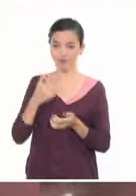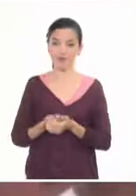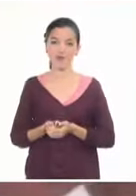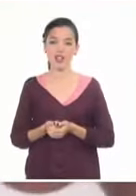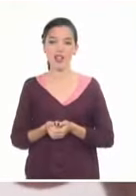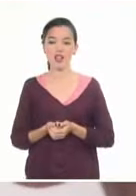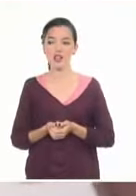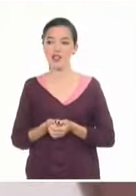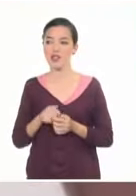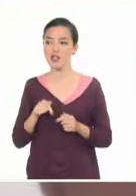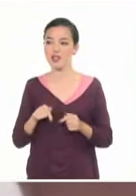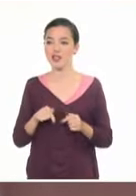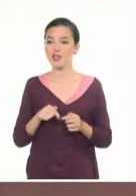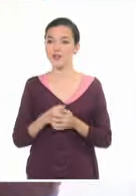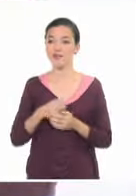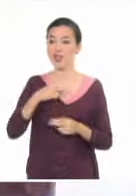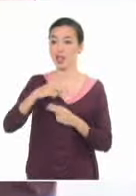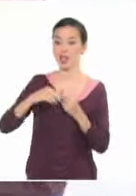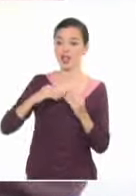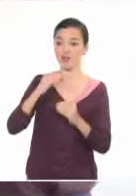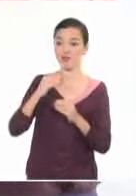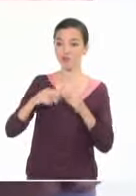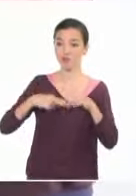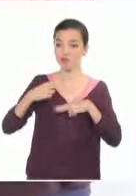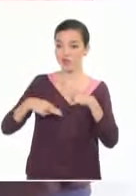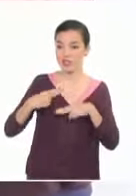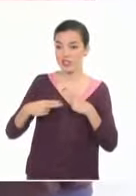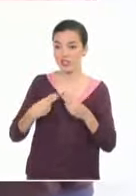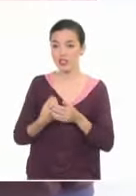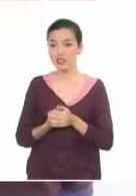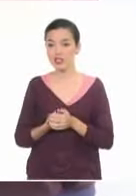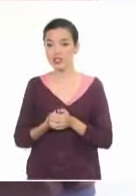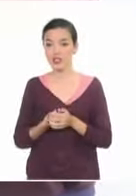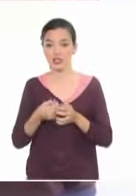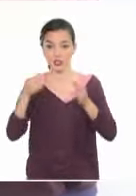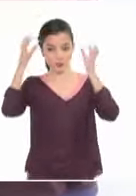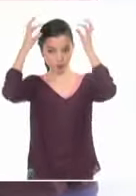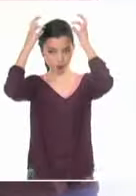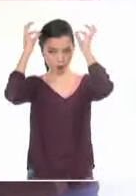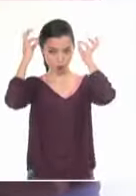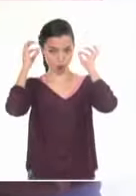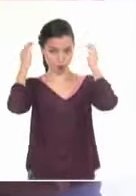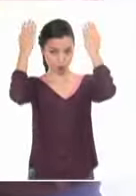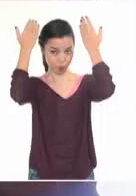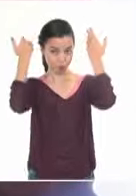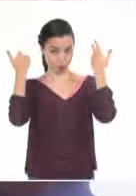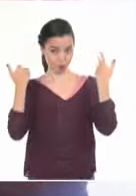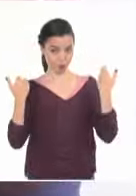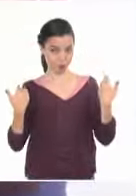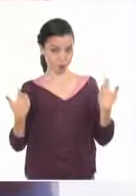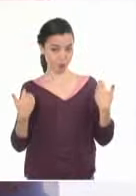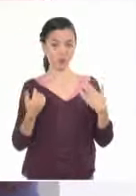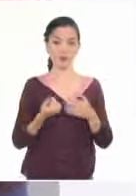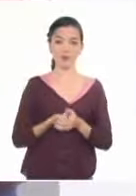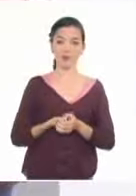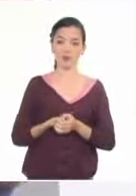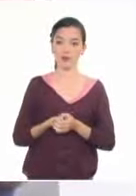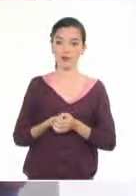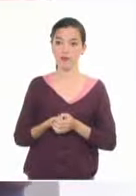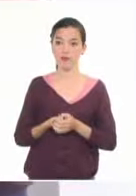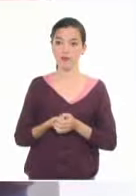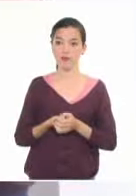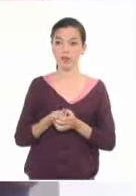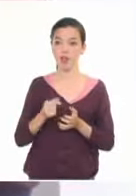hacer pelucas para mujeres que han perdido su pelo a causa del cáncer. Hoy son más de 100 las beneficiadas con su trabajo, que comenzó